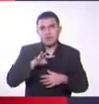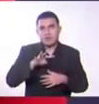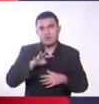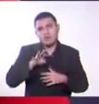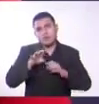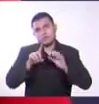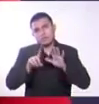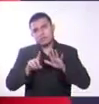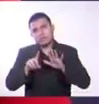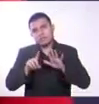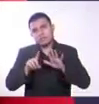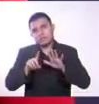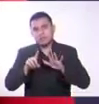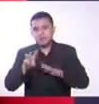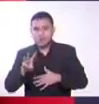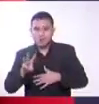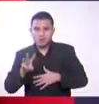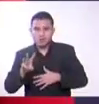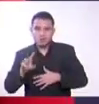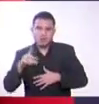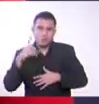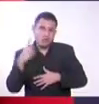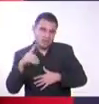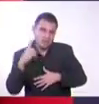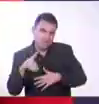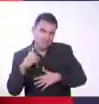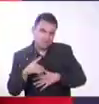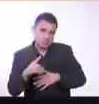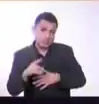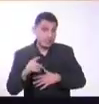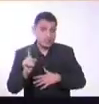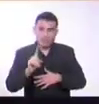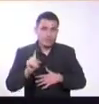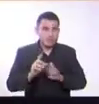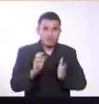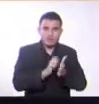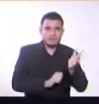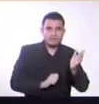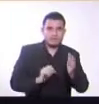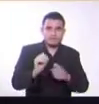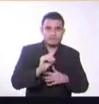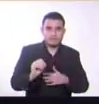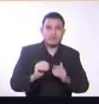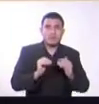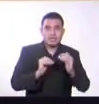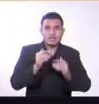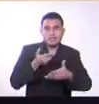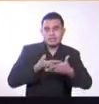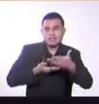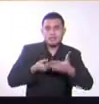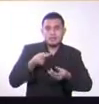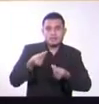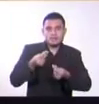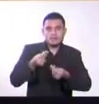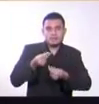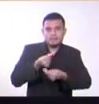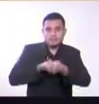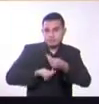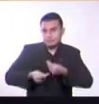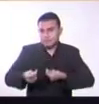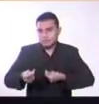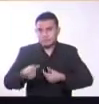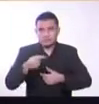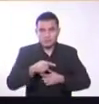bien, entonces estás exento de retención. Y también existe la devolución del impuesto sobre la renta,